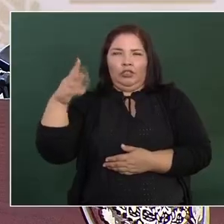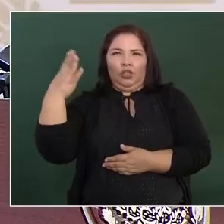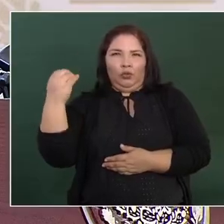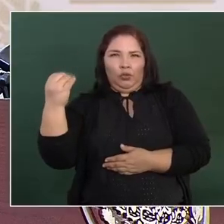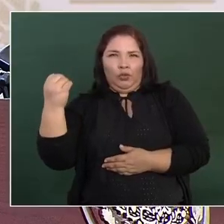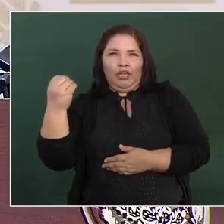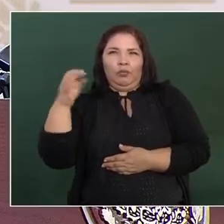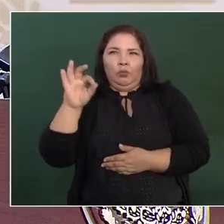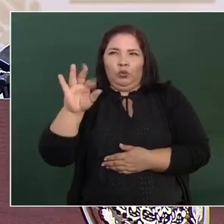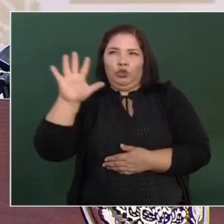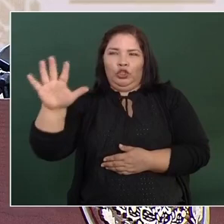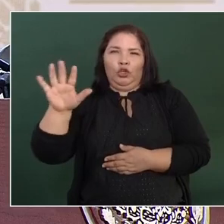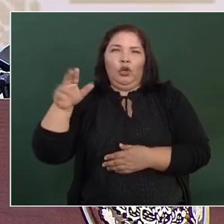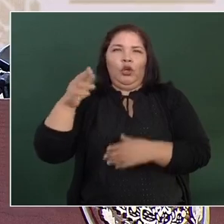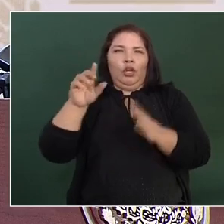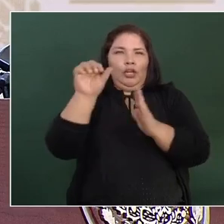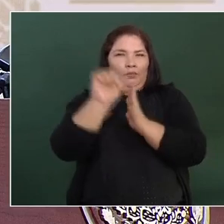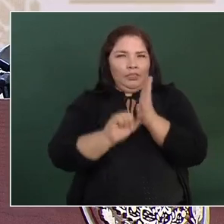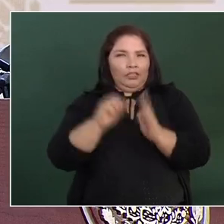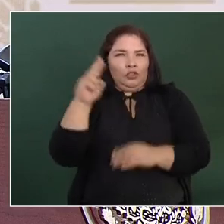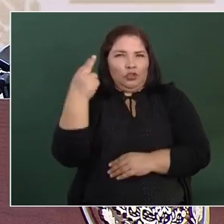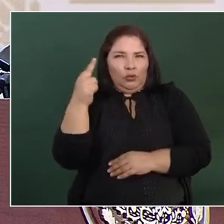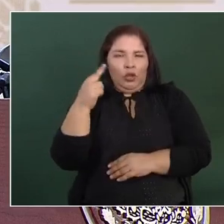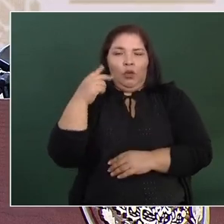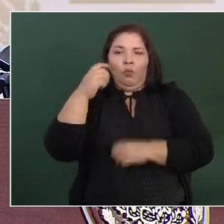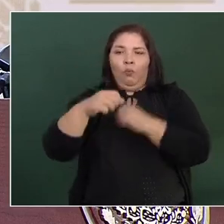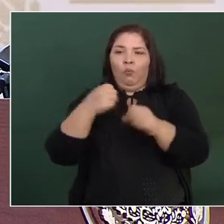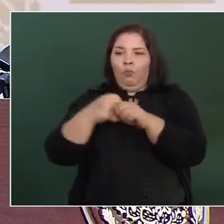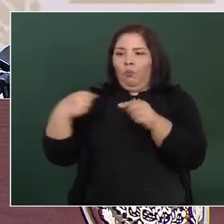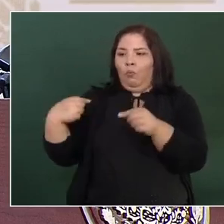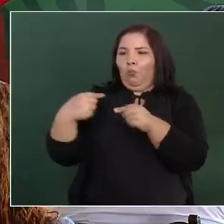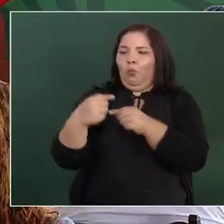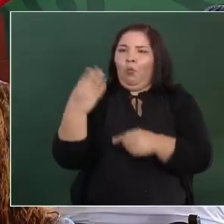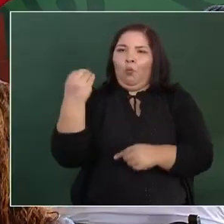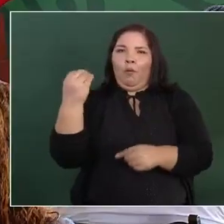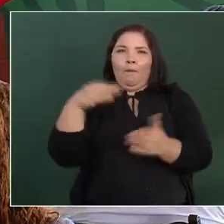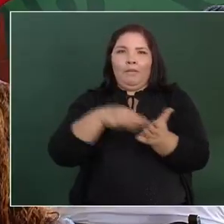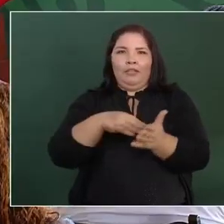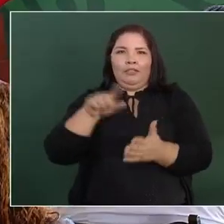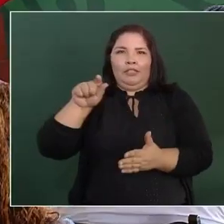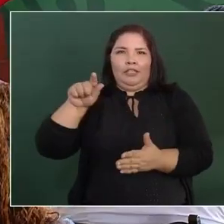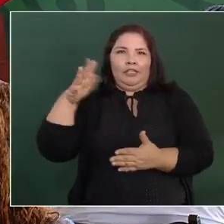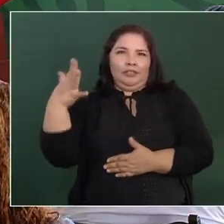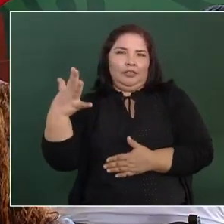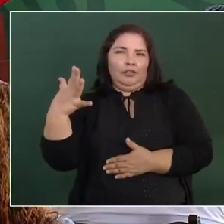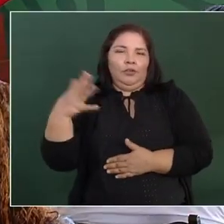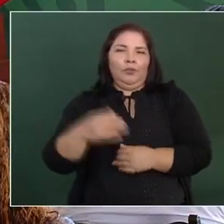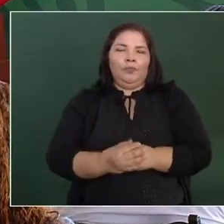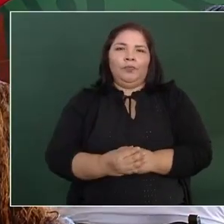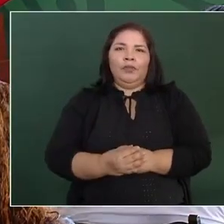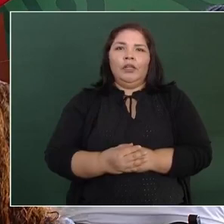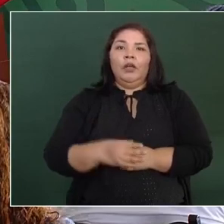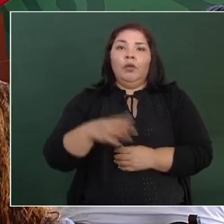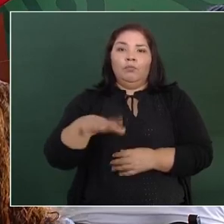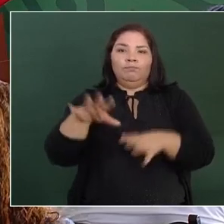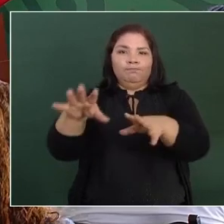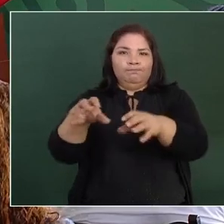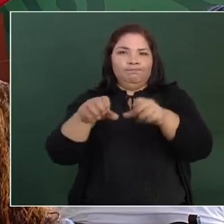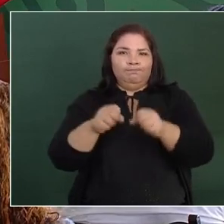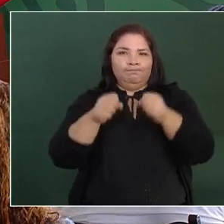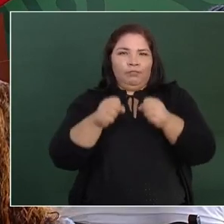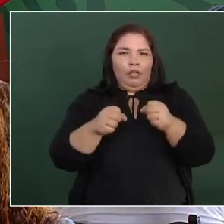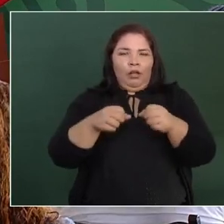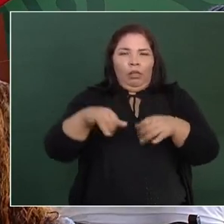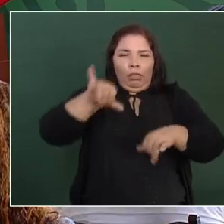179.5 hectáreas en noviembre y en lo que va del año, 9.075. En lo que se refiere a aseguramientos de